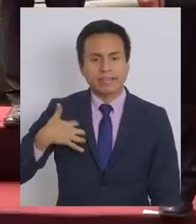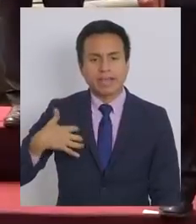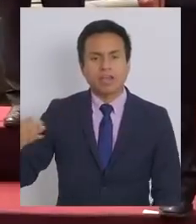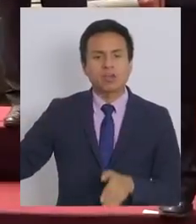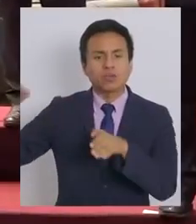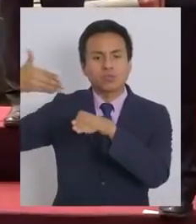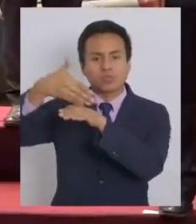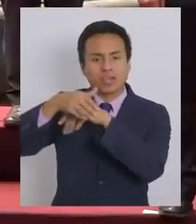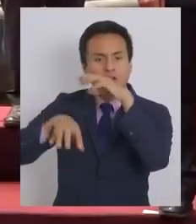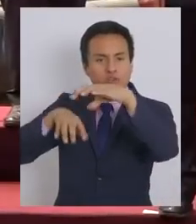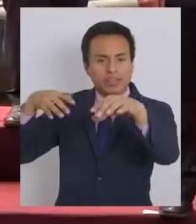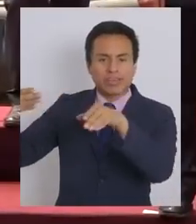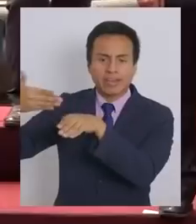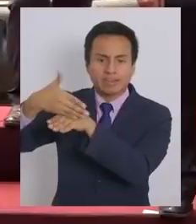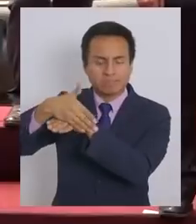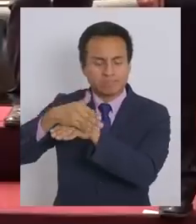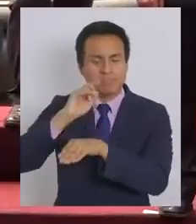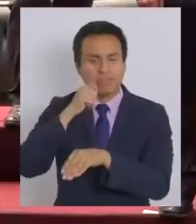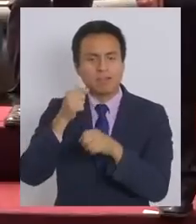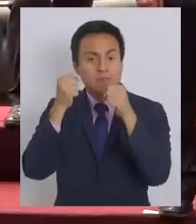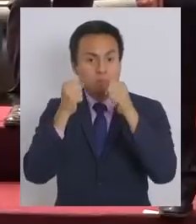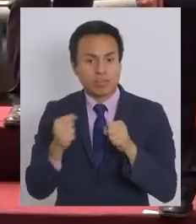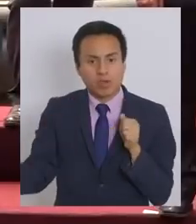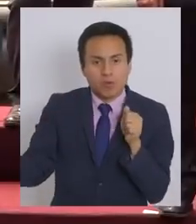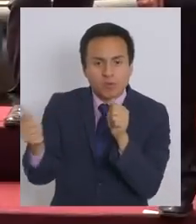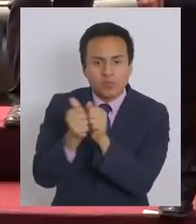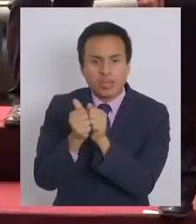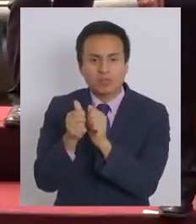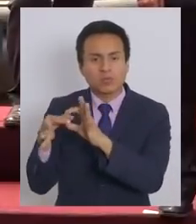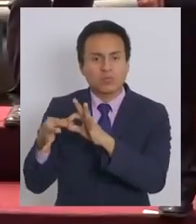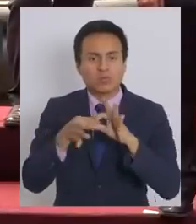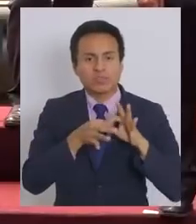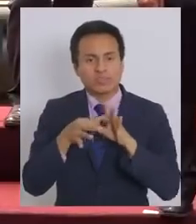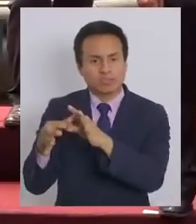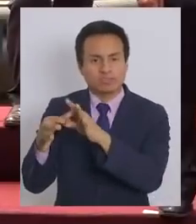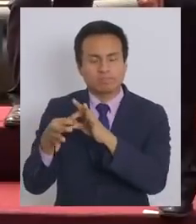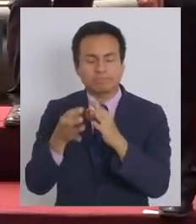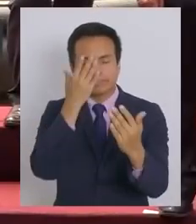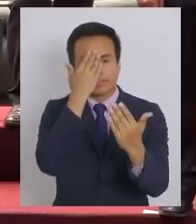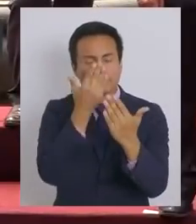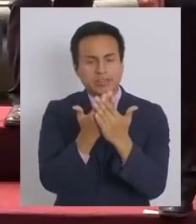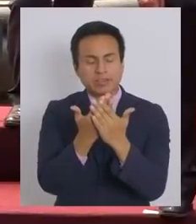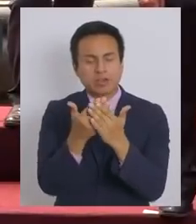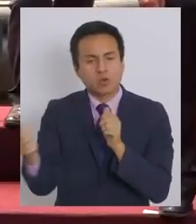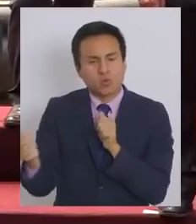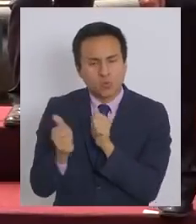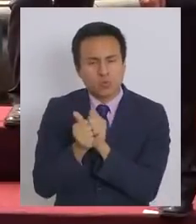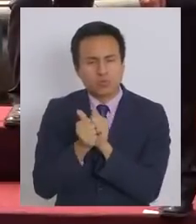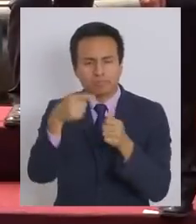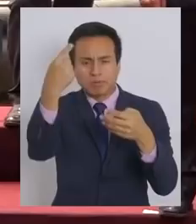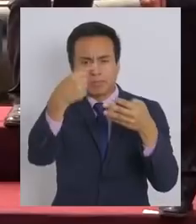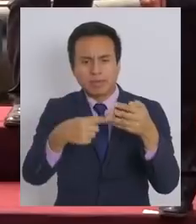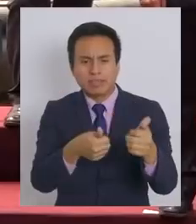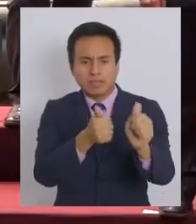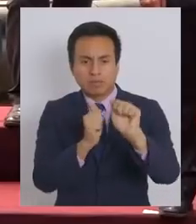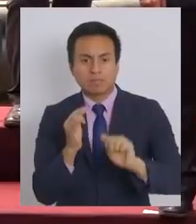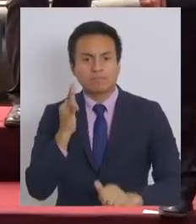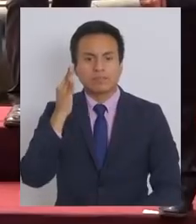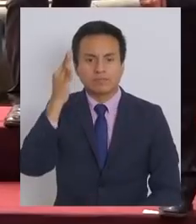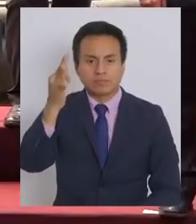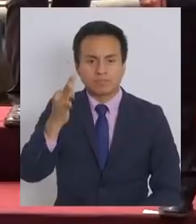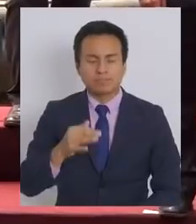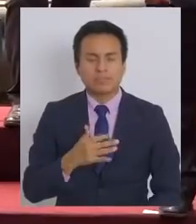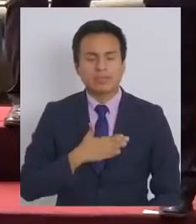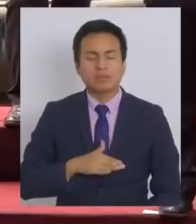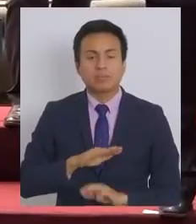crucen la cordillera y poder juntarnos y unirnos para enfrentar juntos los grandes desafíos del futuro.